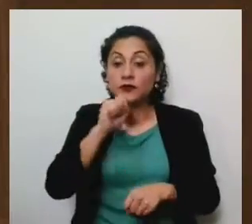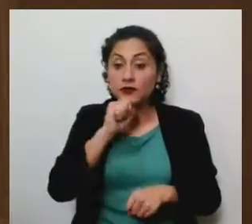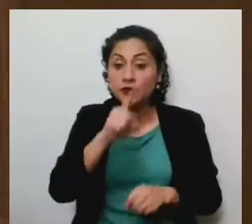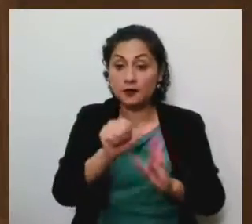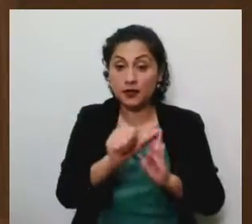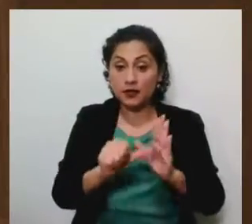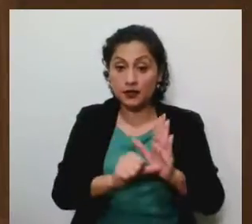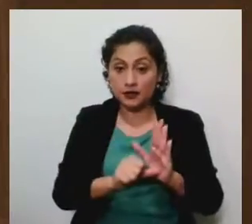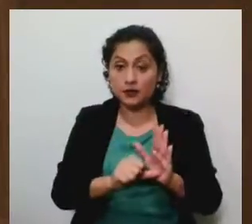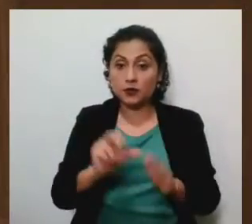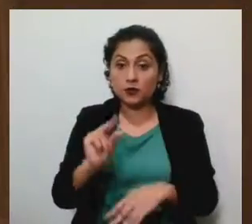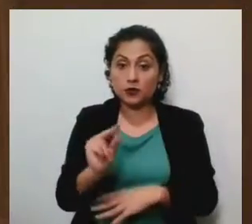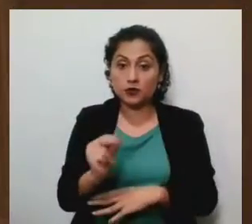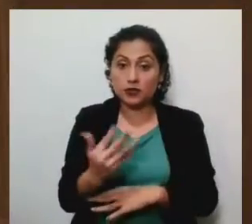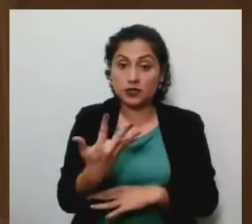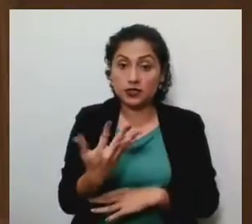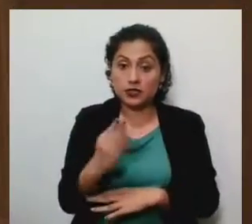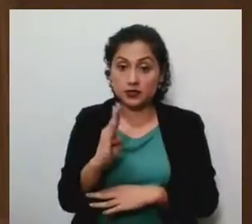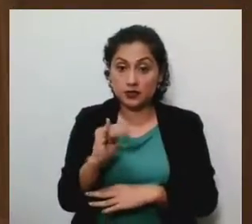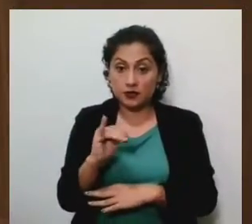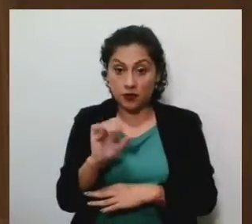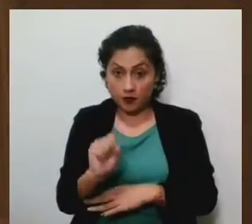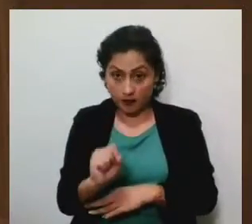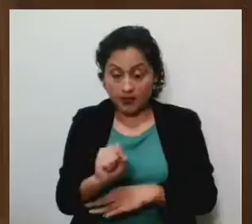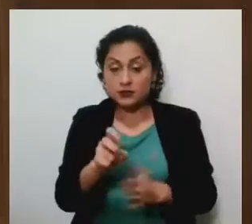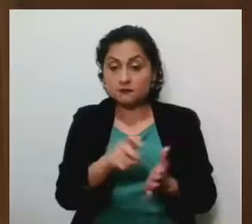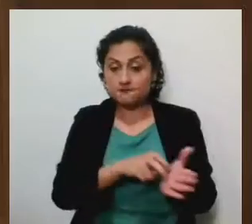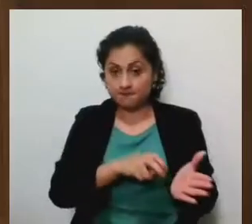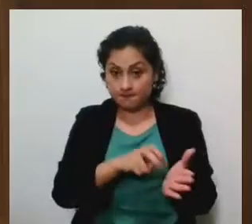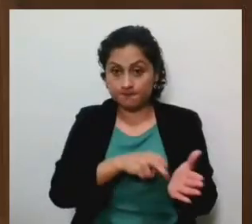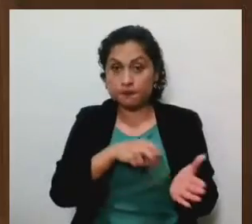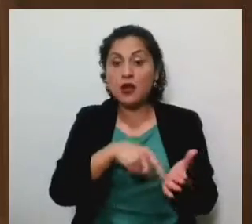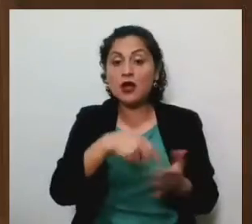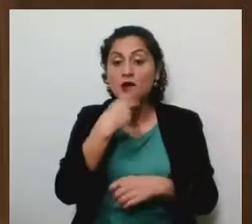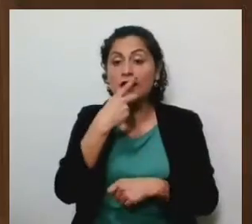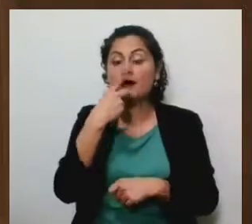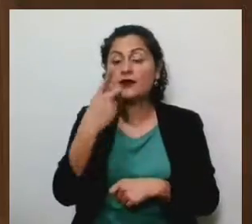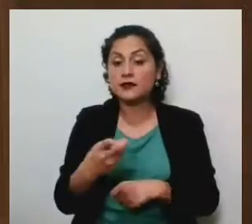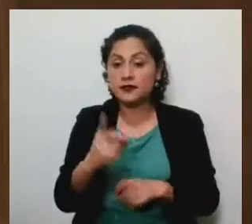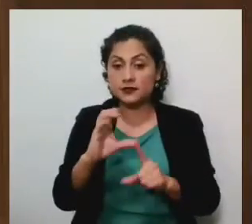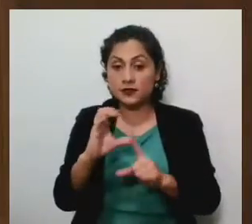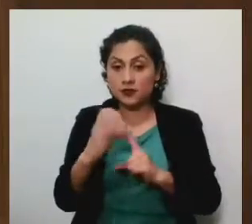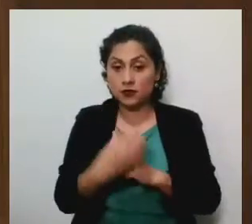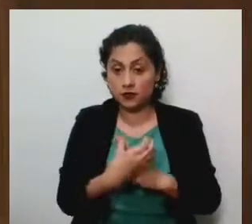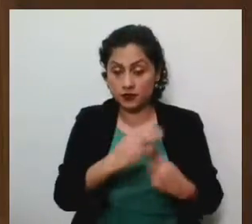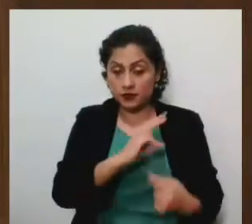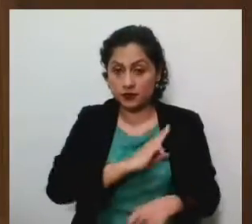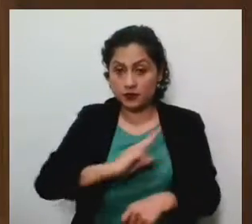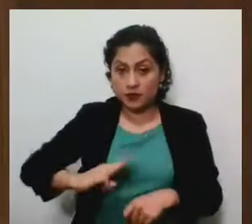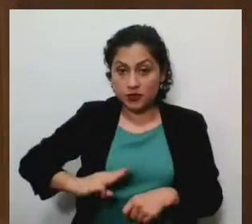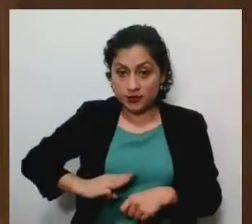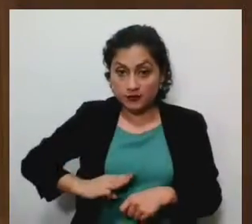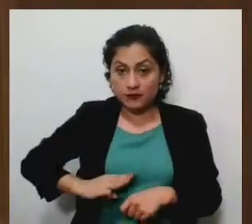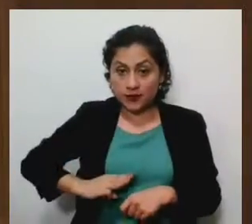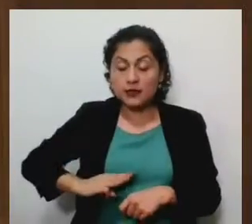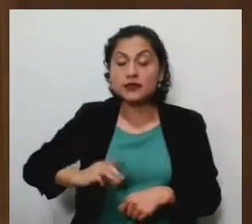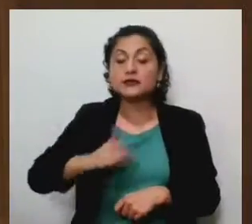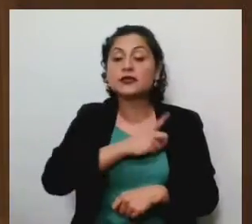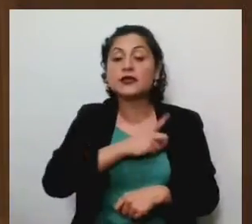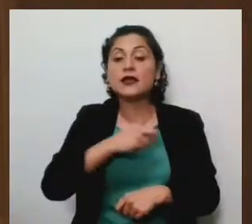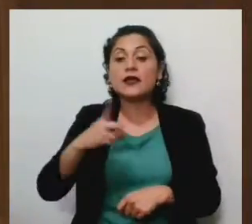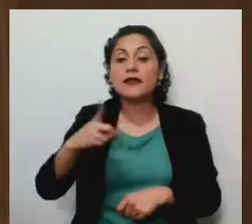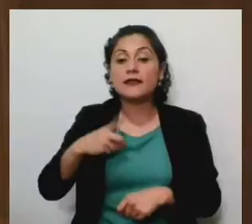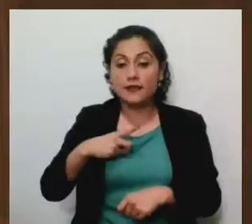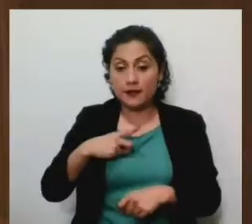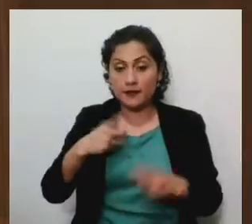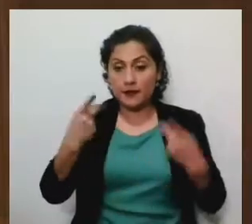85 bis, que señala que las comisiones municipales de mejora regulatoria se conformarán, entre otros sujetos,